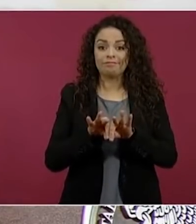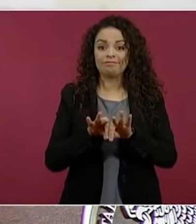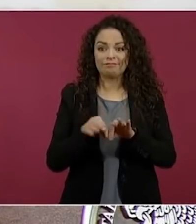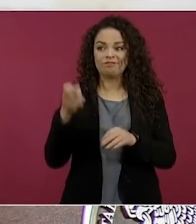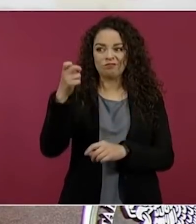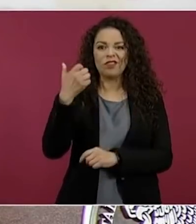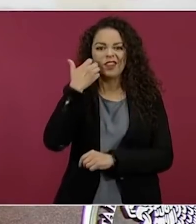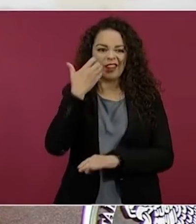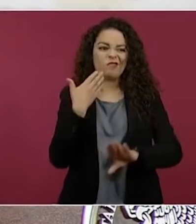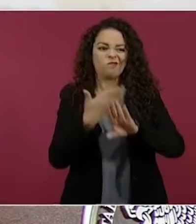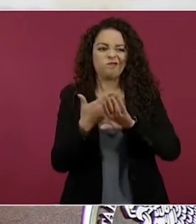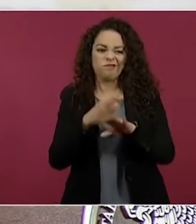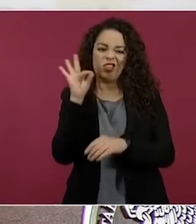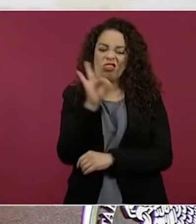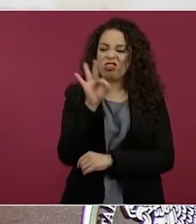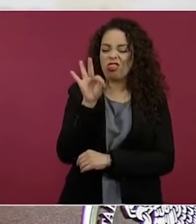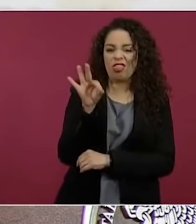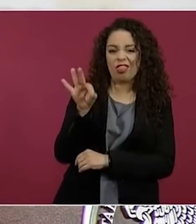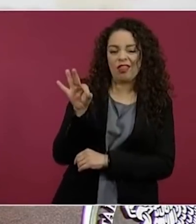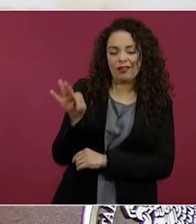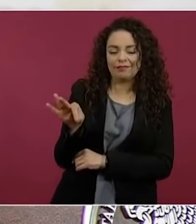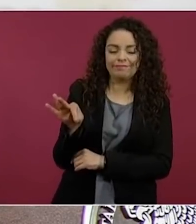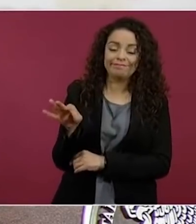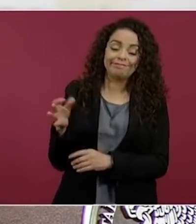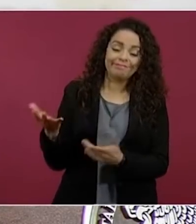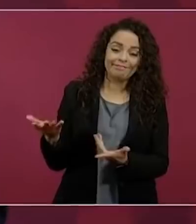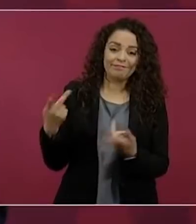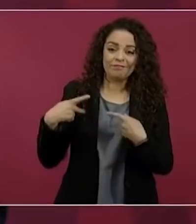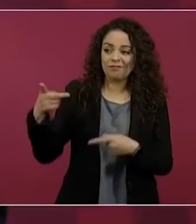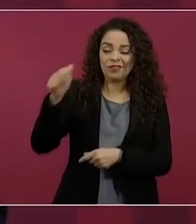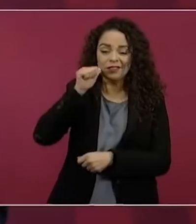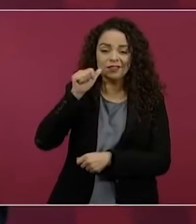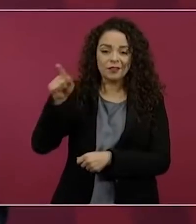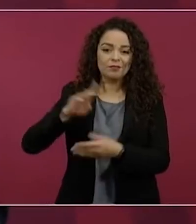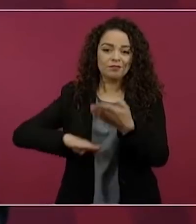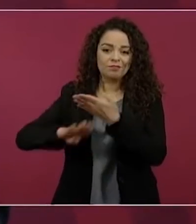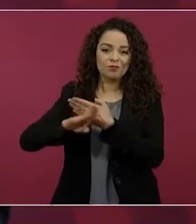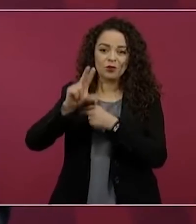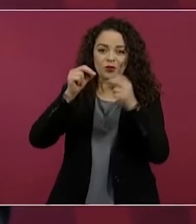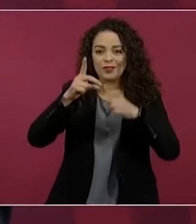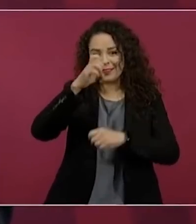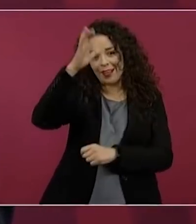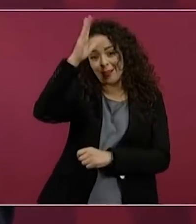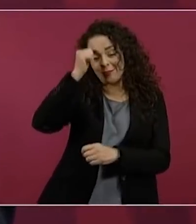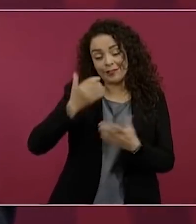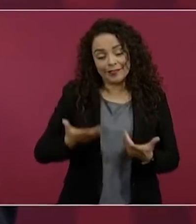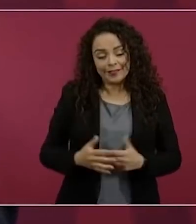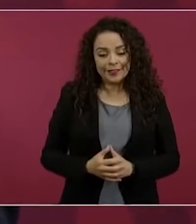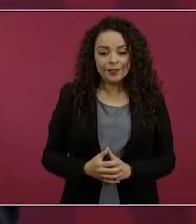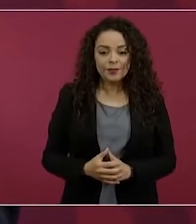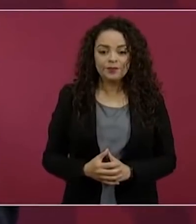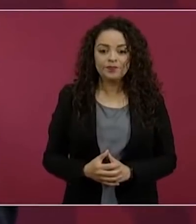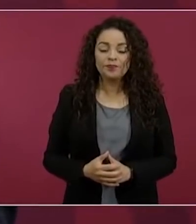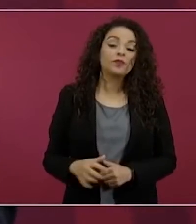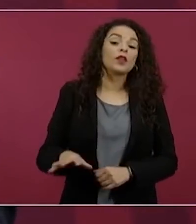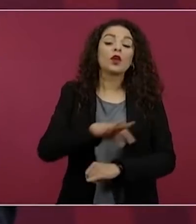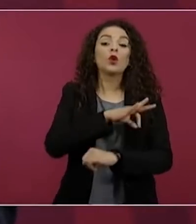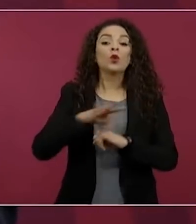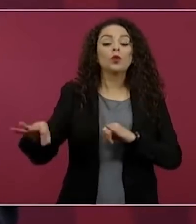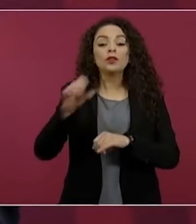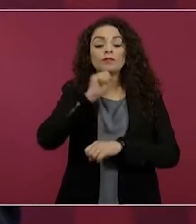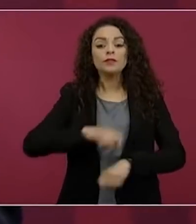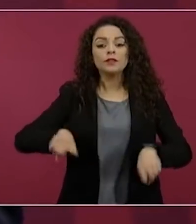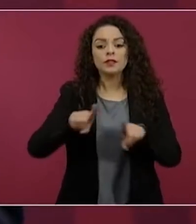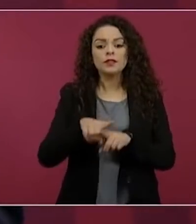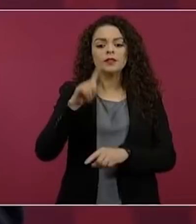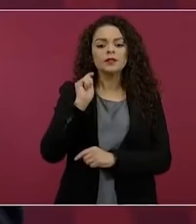enlodar nuestros adversarios. Y ya al final también